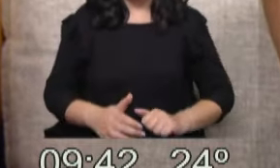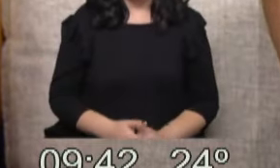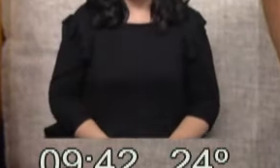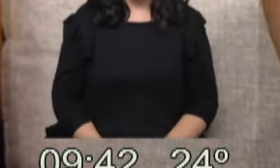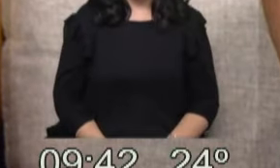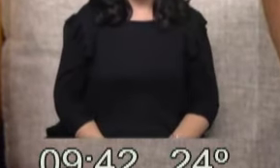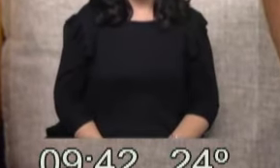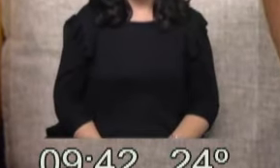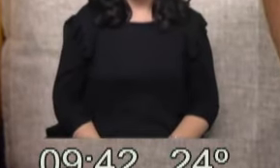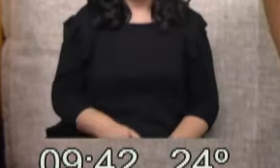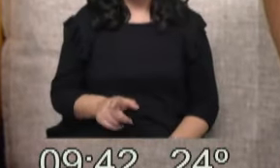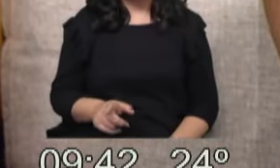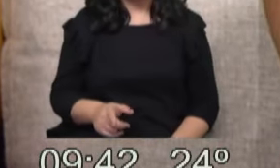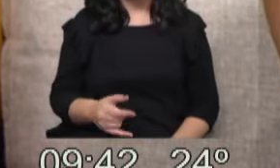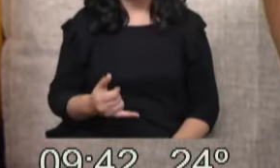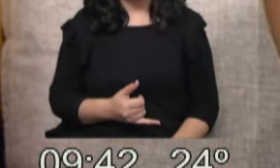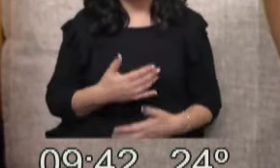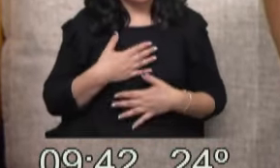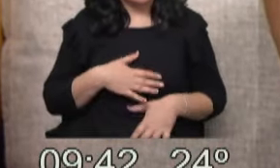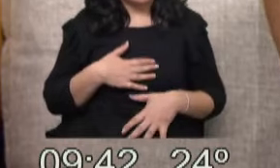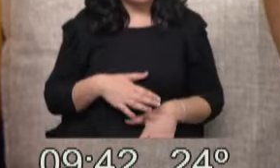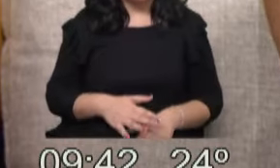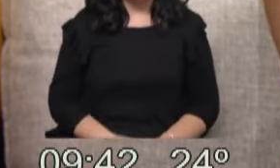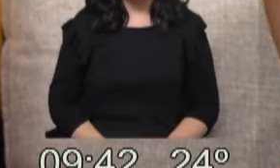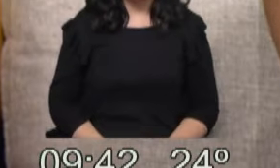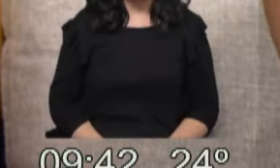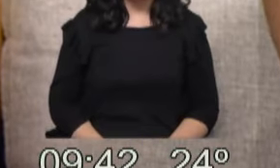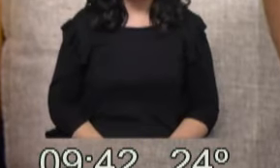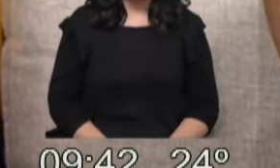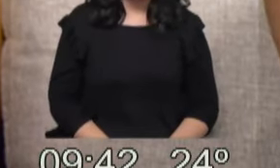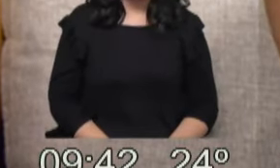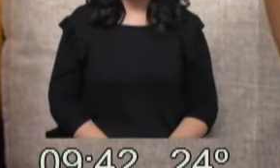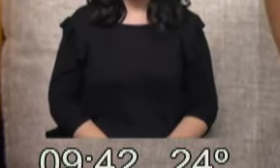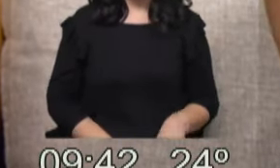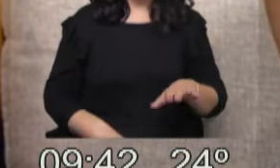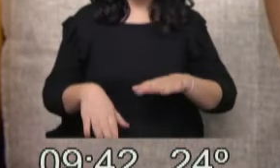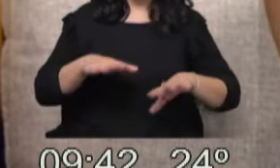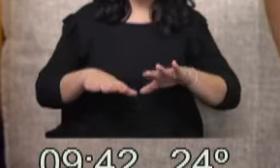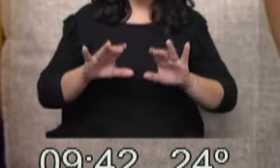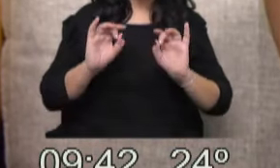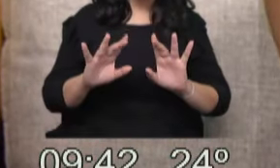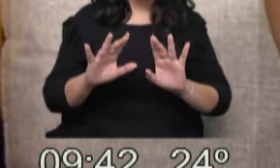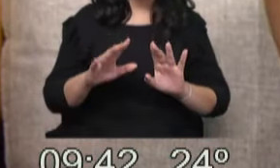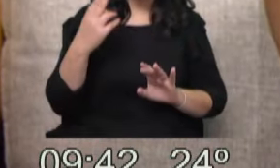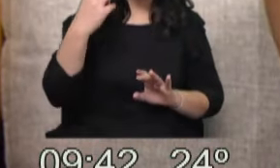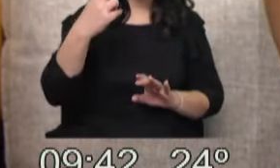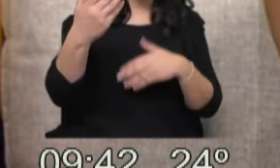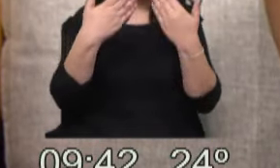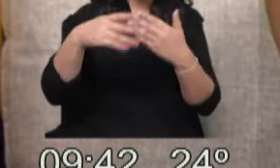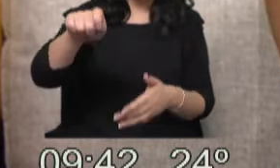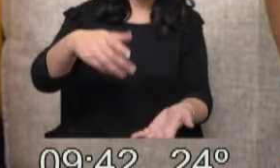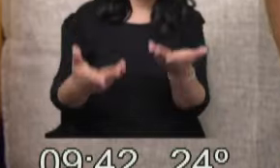ahí tiene un poco de tranquilidad pero a mí me parece que a veces dejamos hablar solamente a la justicia o